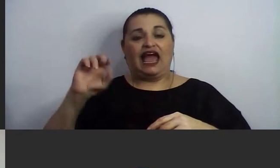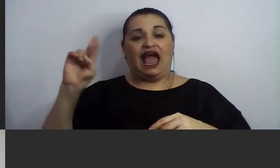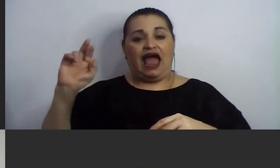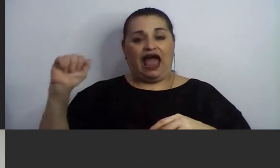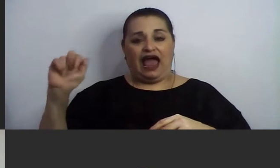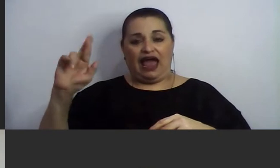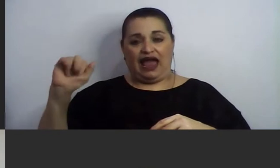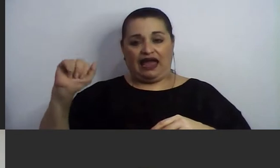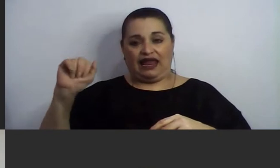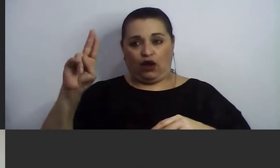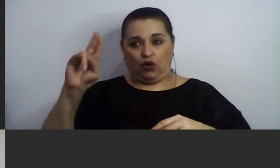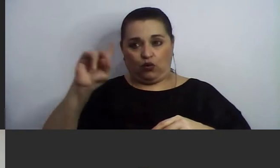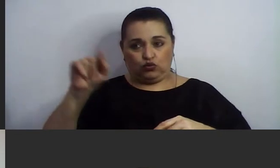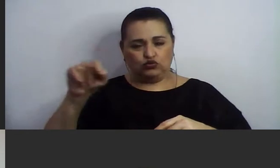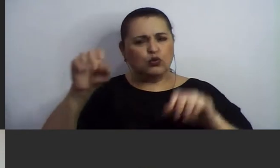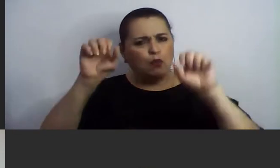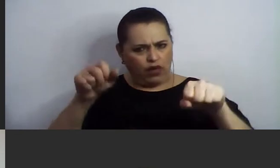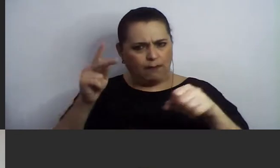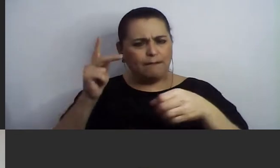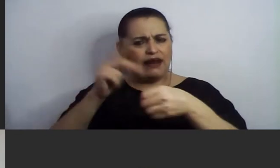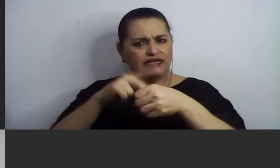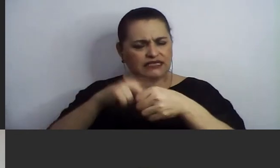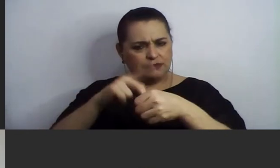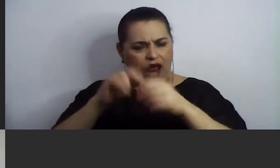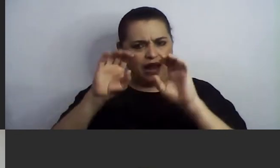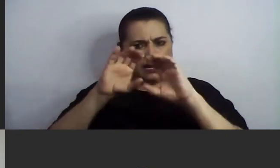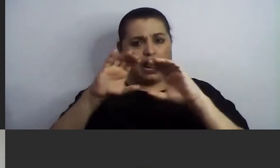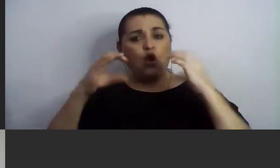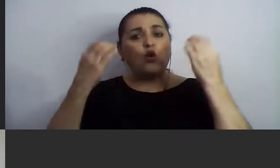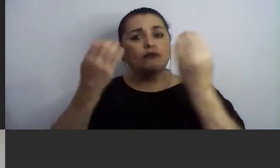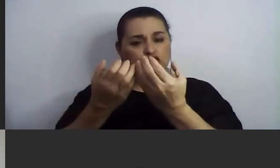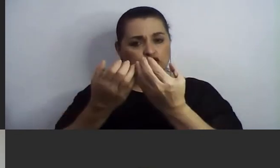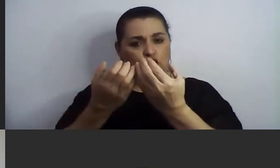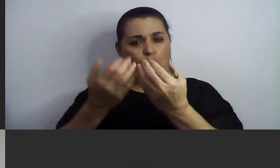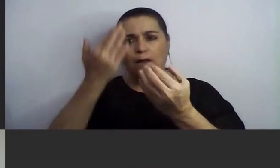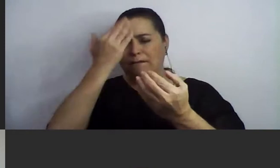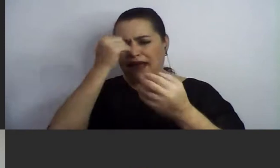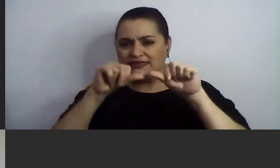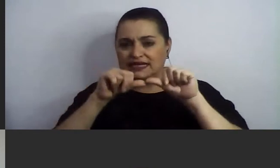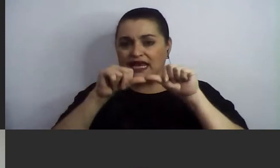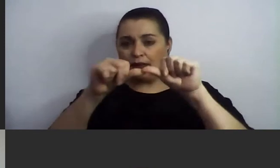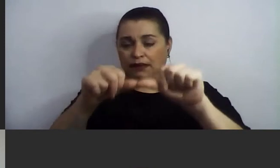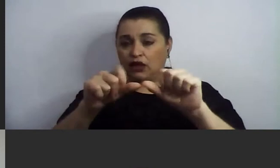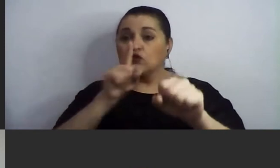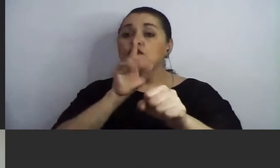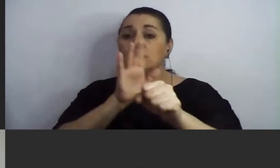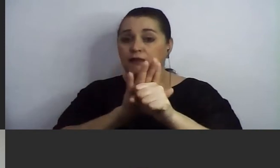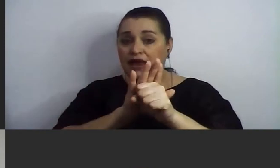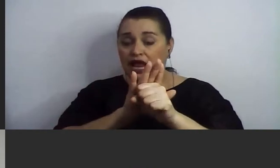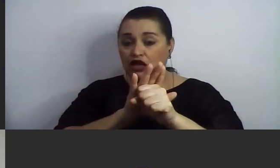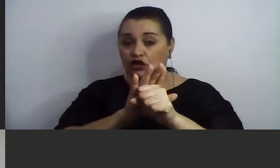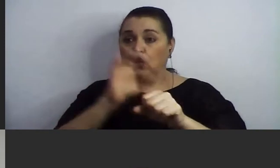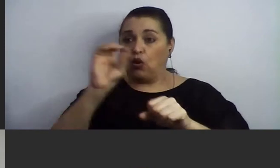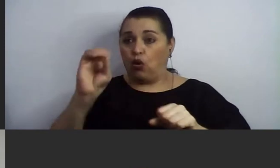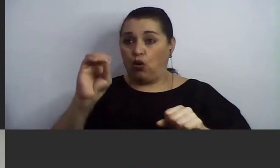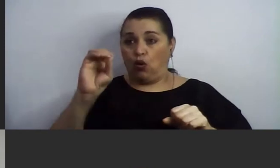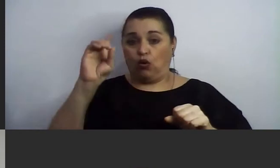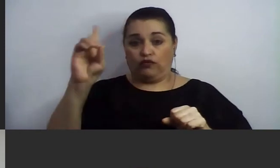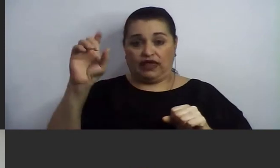siguiente. ¿Se puede participar en la comisión para el seguimiento del cumplimiento de los ODS